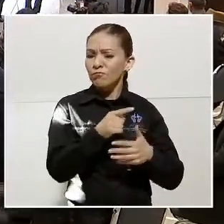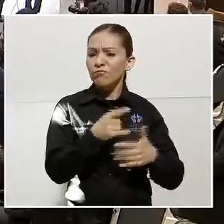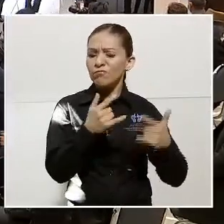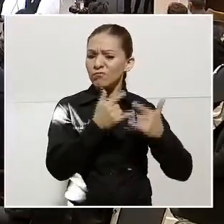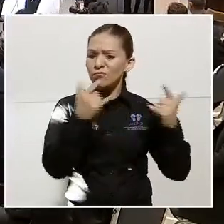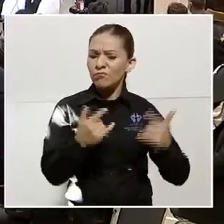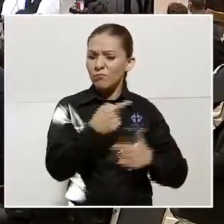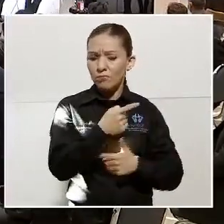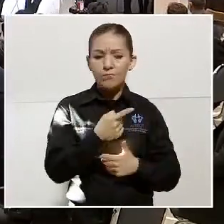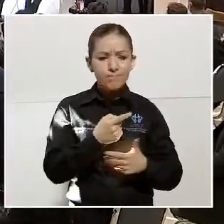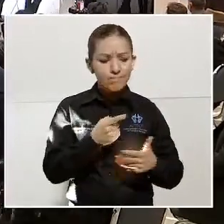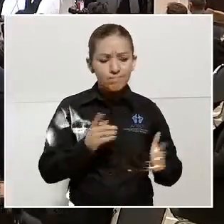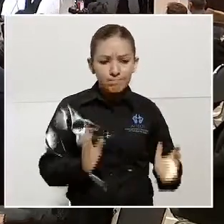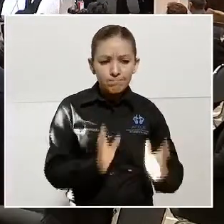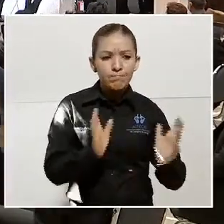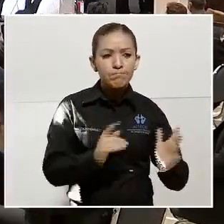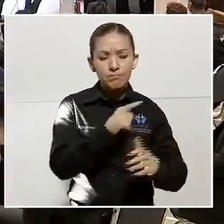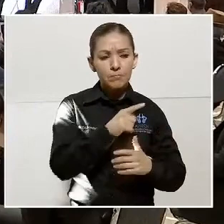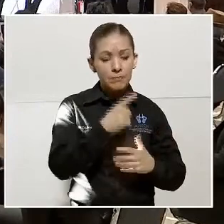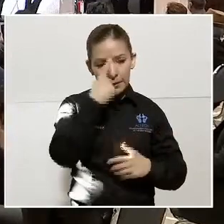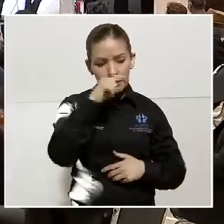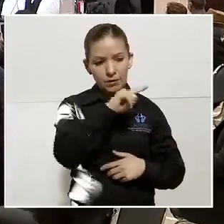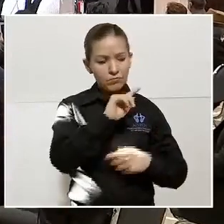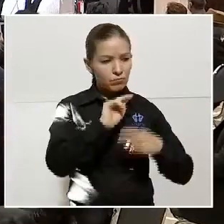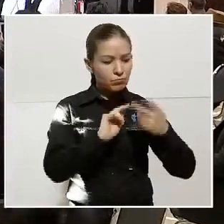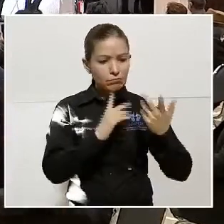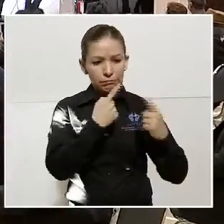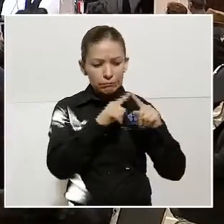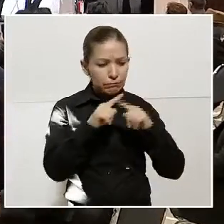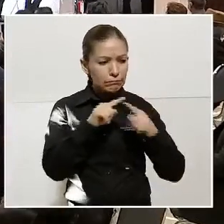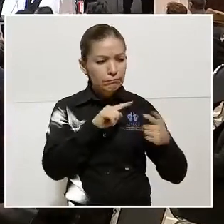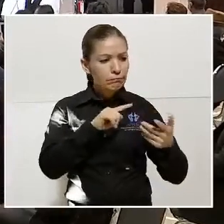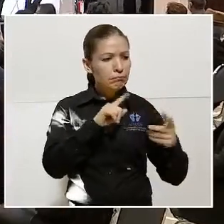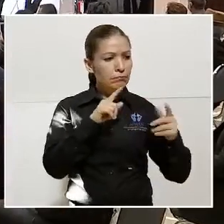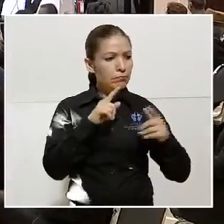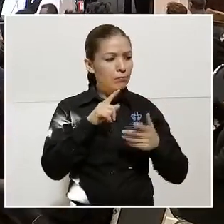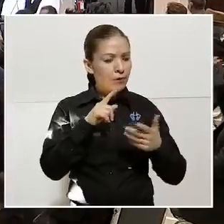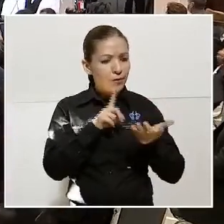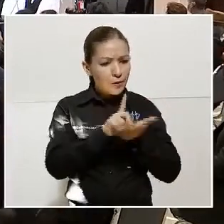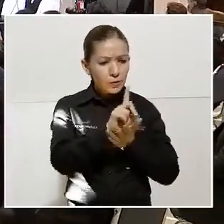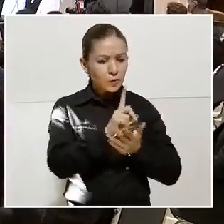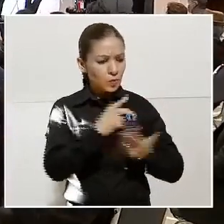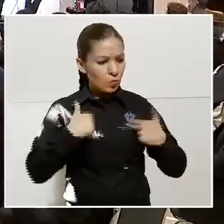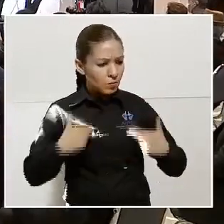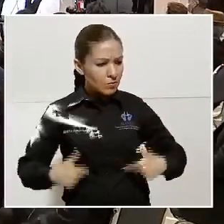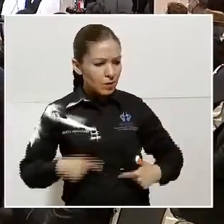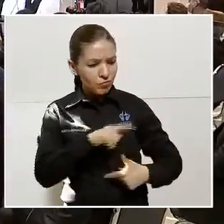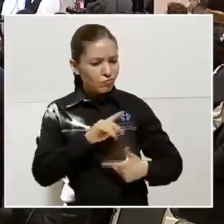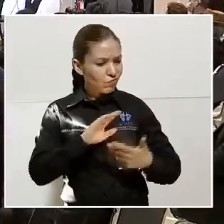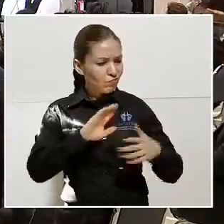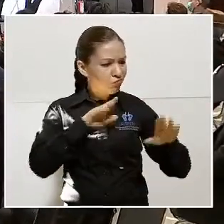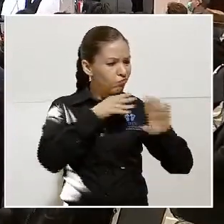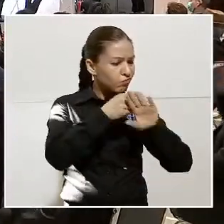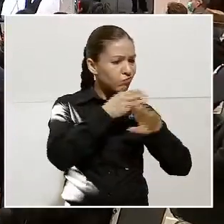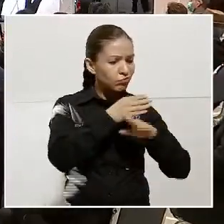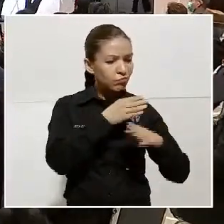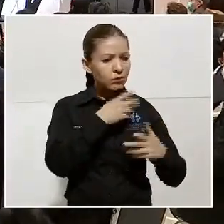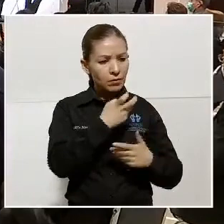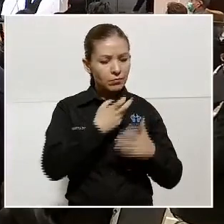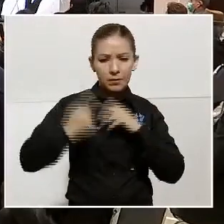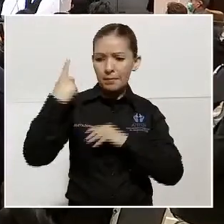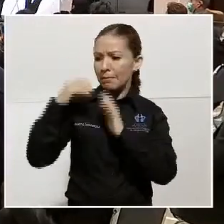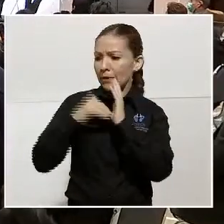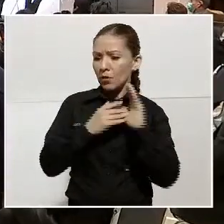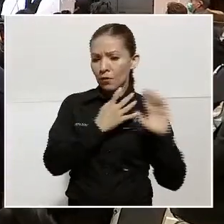a la justicia de las violaciones graves a los derechos humanos cometidas de 1965